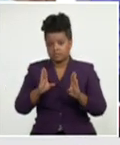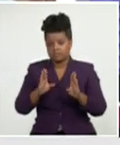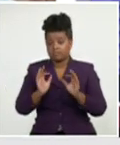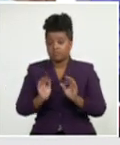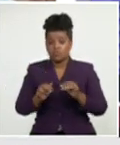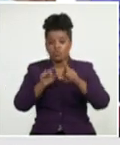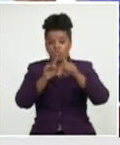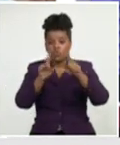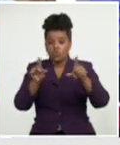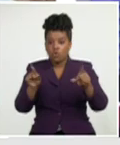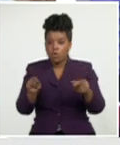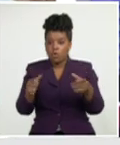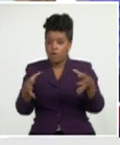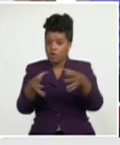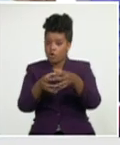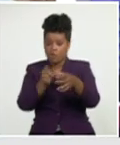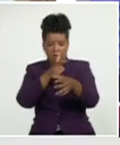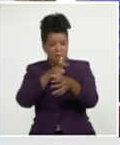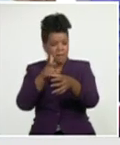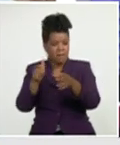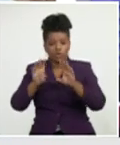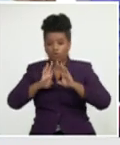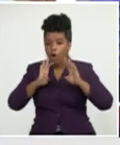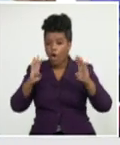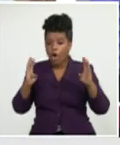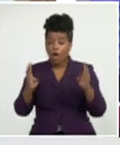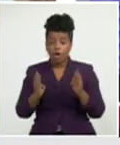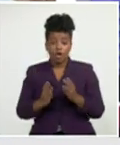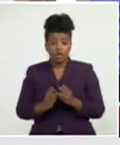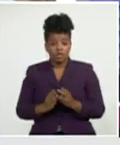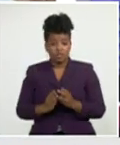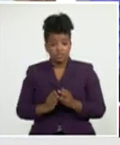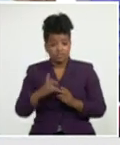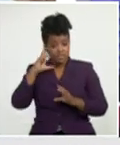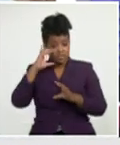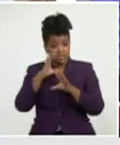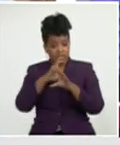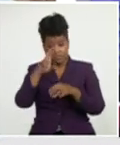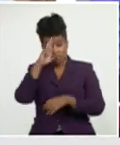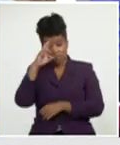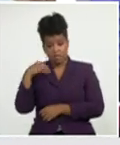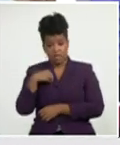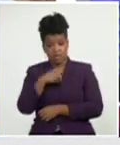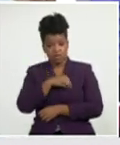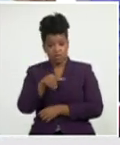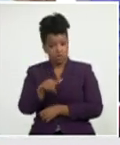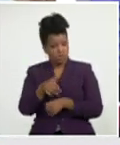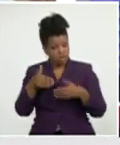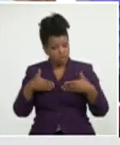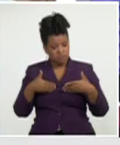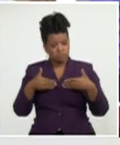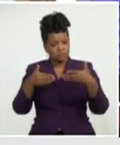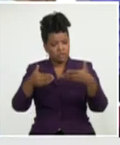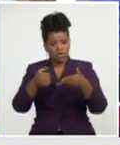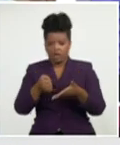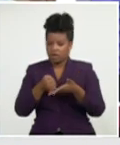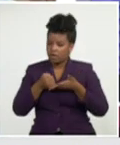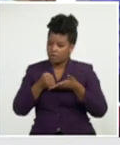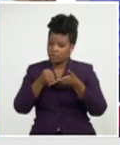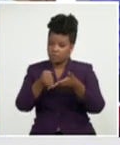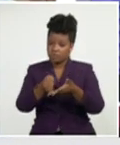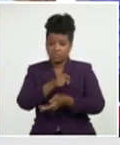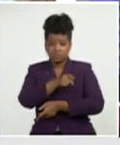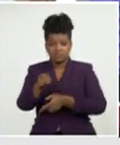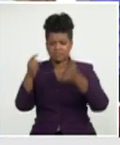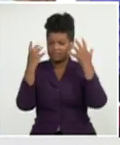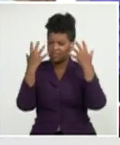si tan decisivos han sido los científicos, como han sido los médicos ahora en esta etapa de evaluación clínica, han sido también los voluntarios, y para ellos obviamente